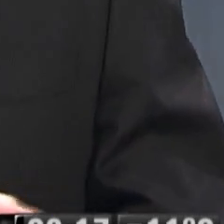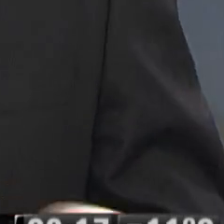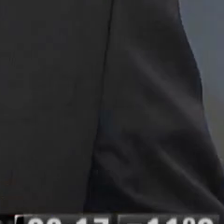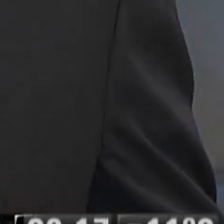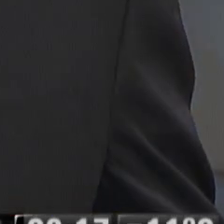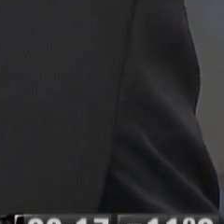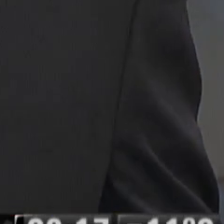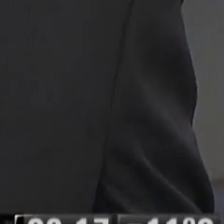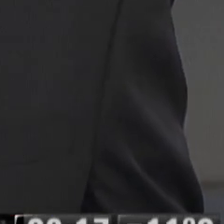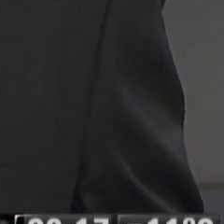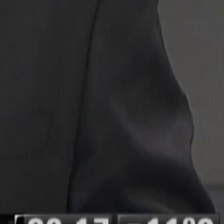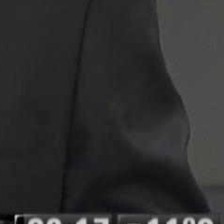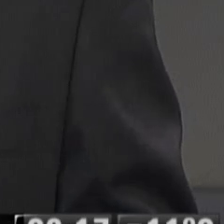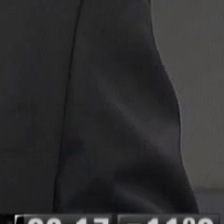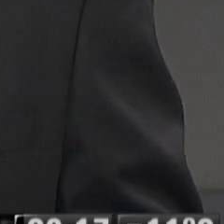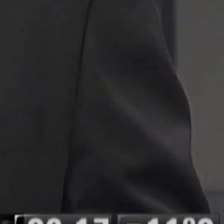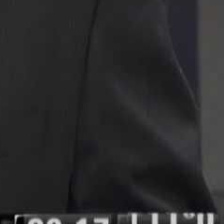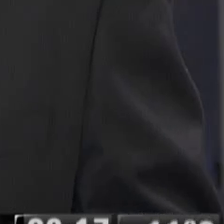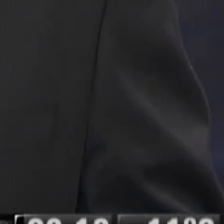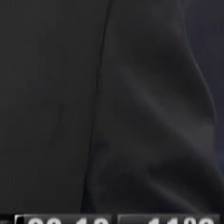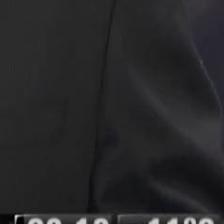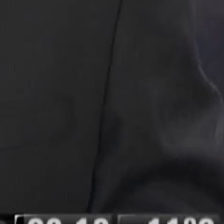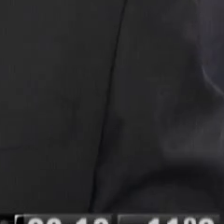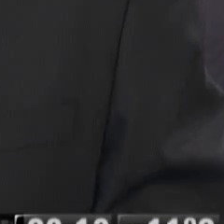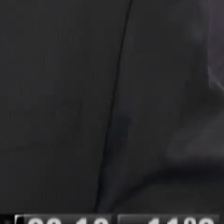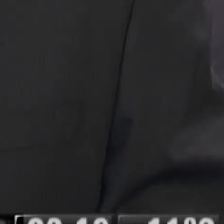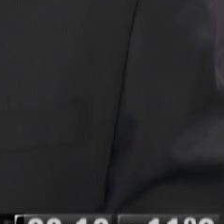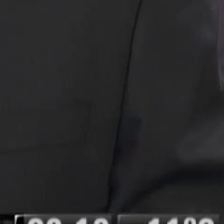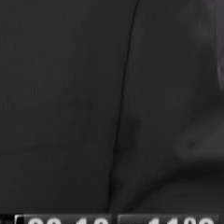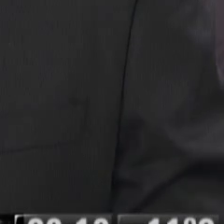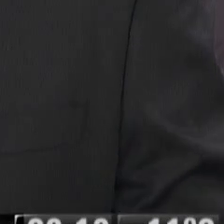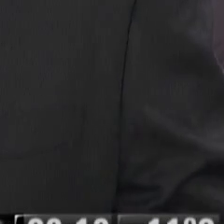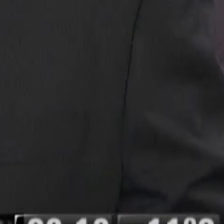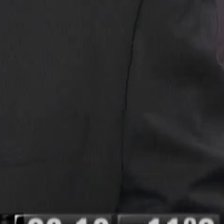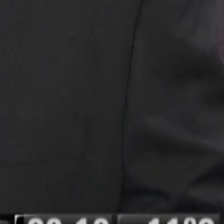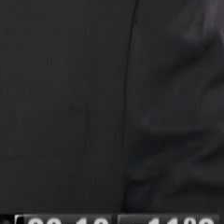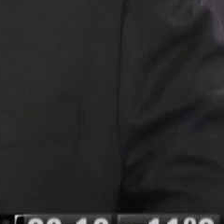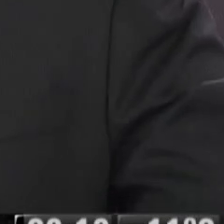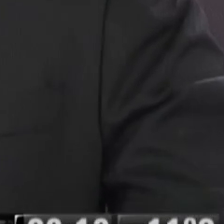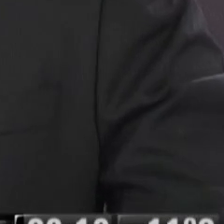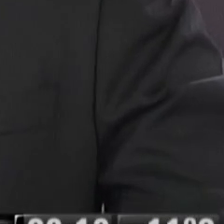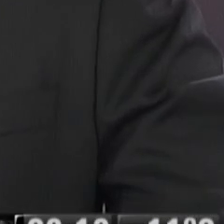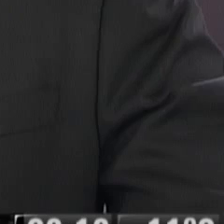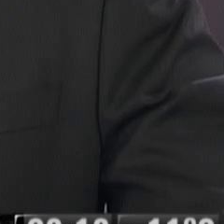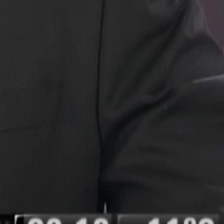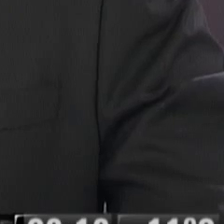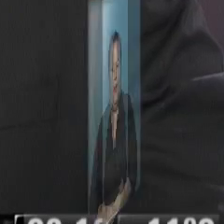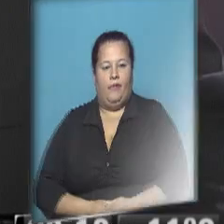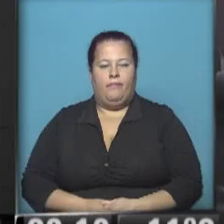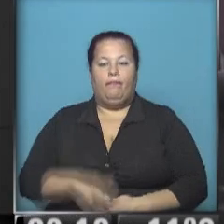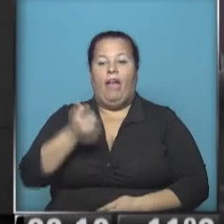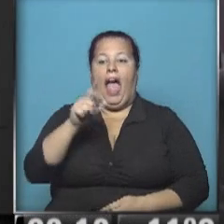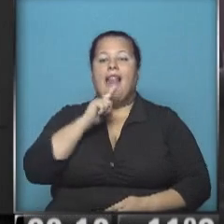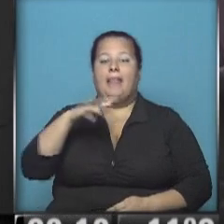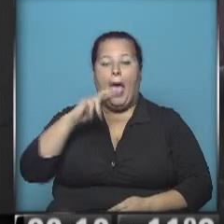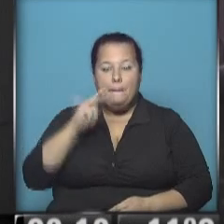la violencia de género, los femicidios siguen a la orden del día. Lo vemos todos los días, lamentablemente. Jorge Altamira